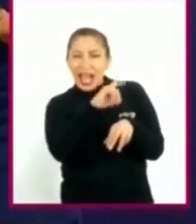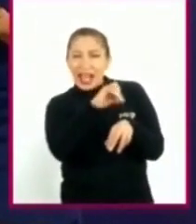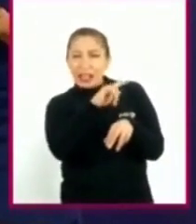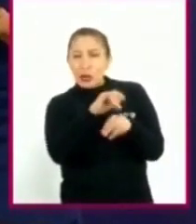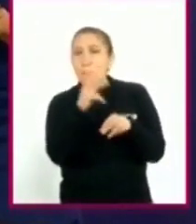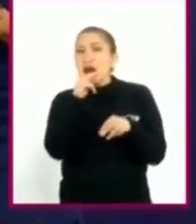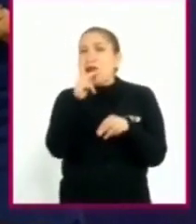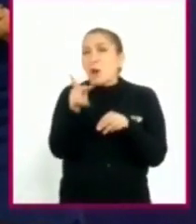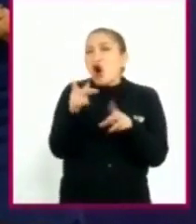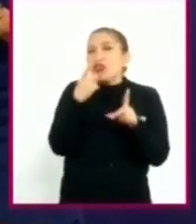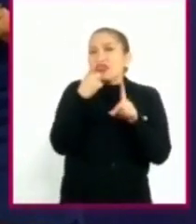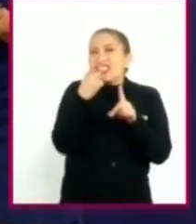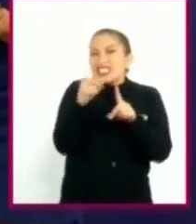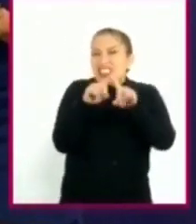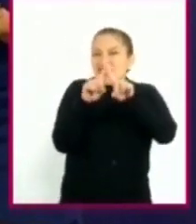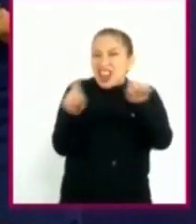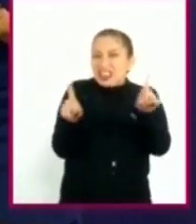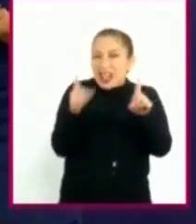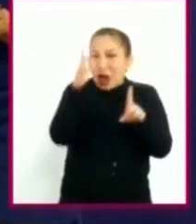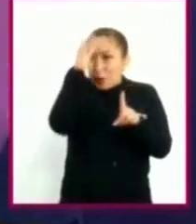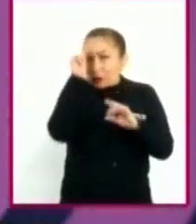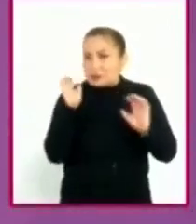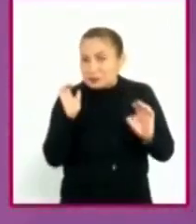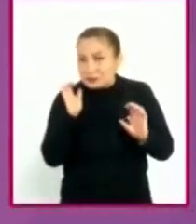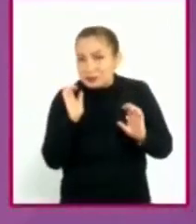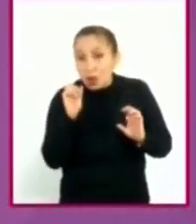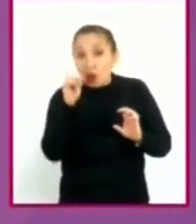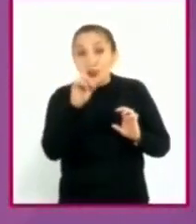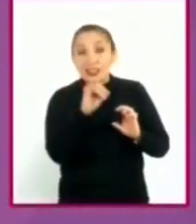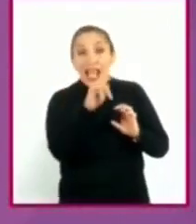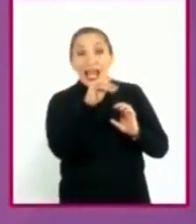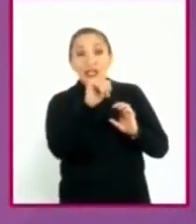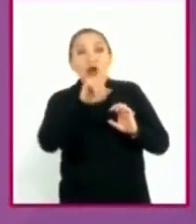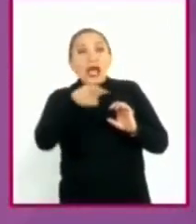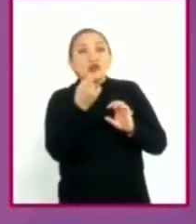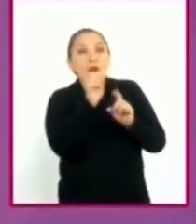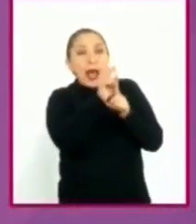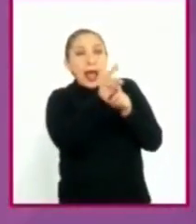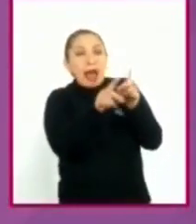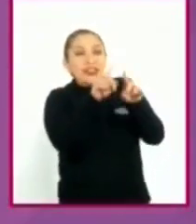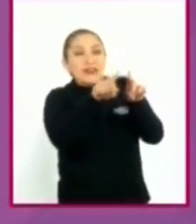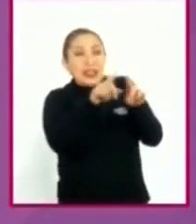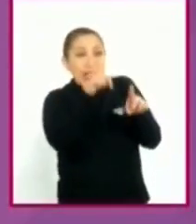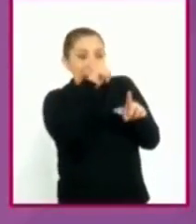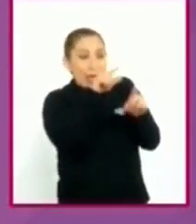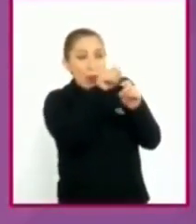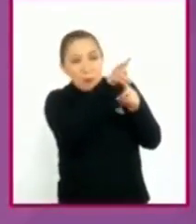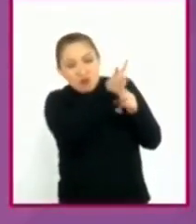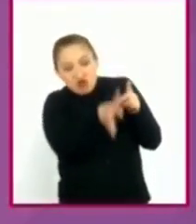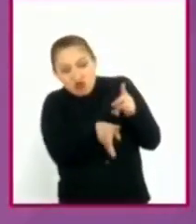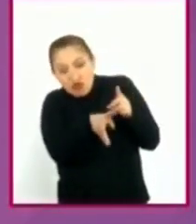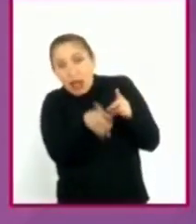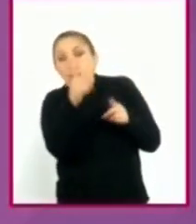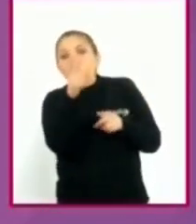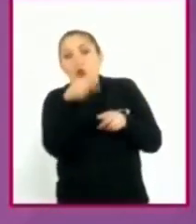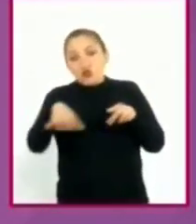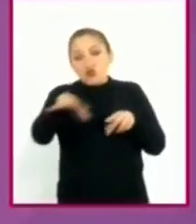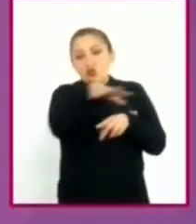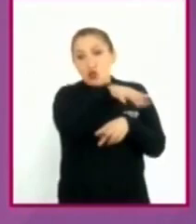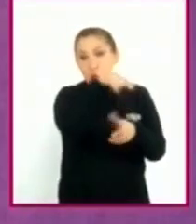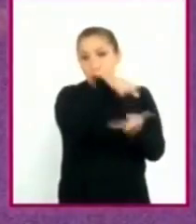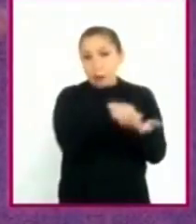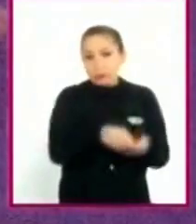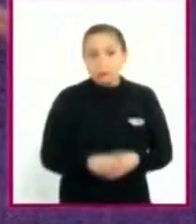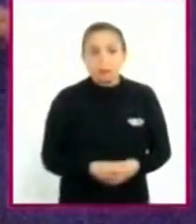o pronunciaciones diferentes recuerdan? Un dialecto es solo una variedad de una lengua que se habla en un determinado